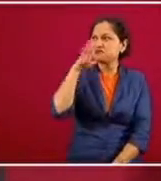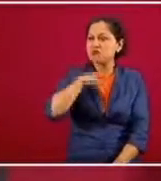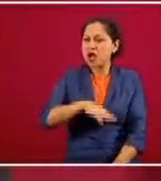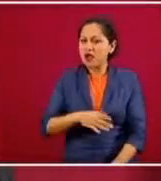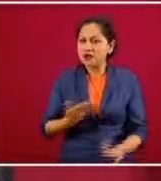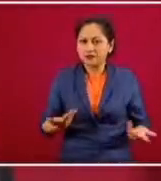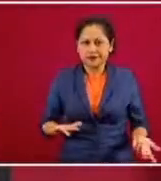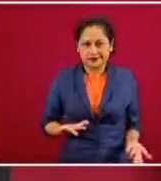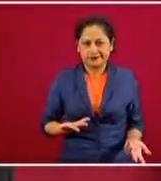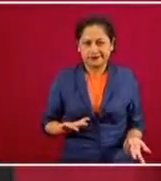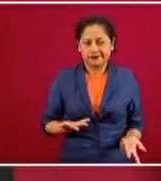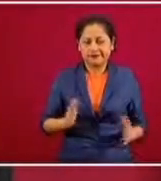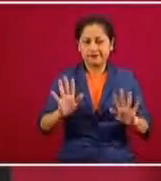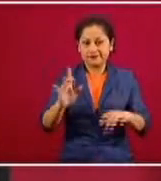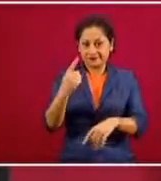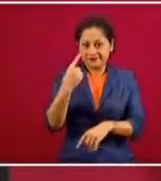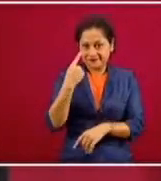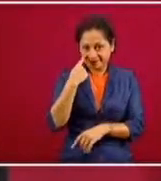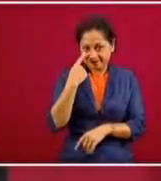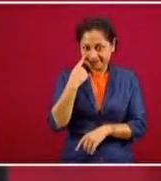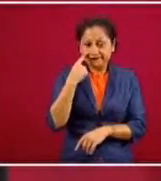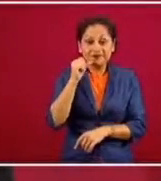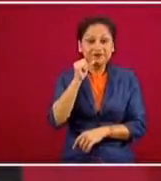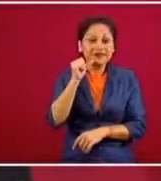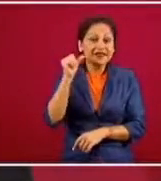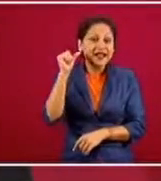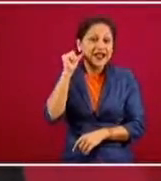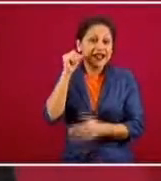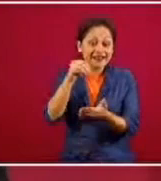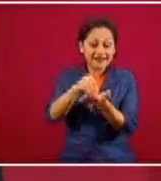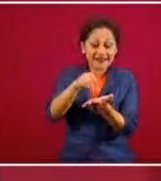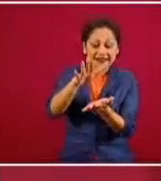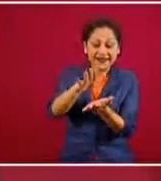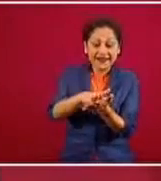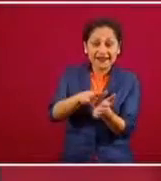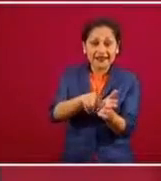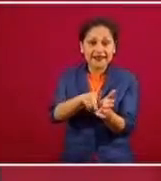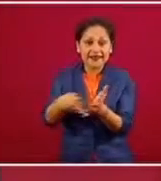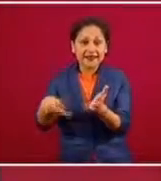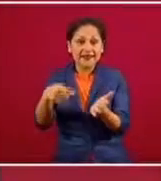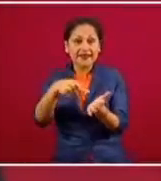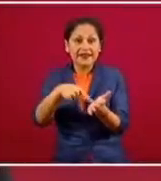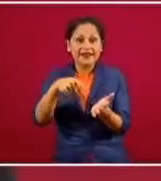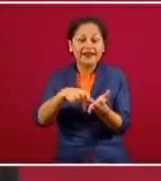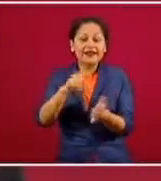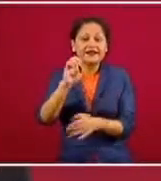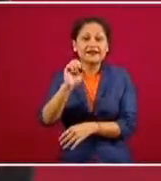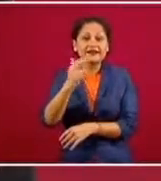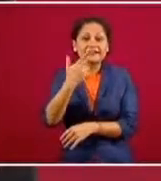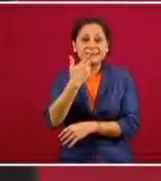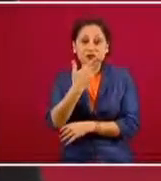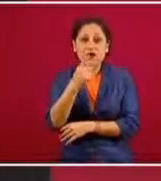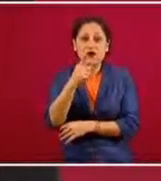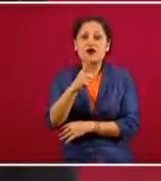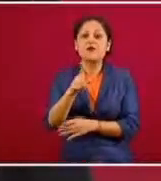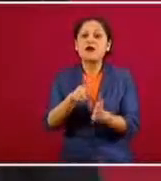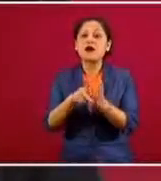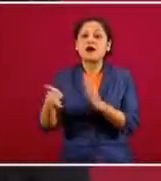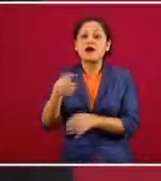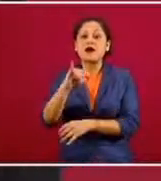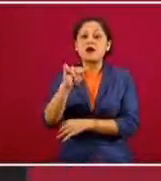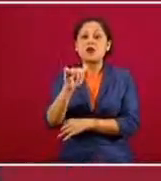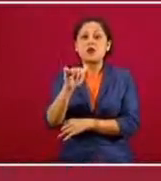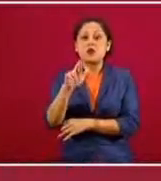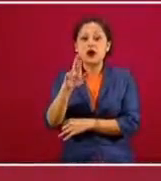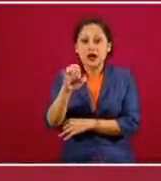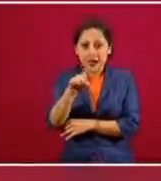salió en el diario de Juárez y en el diario de Chihuahua Diario de Juárez y